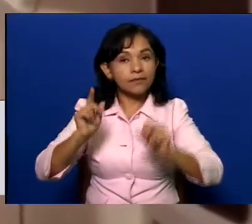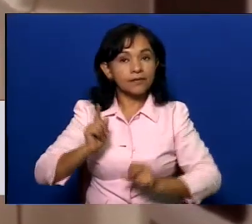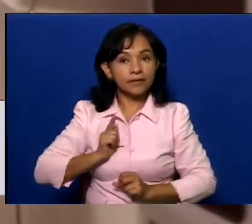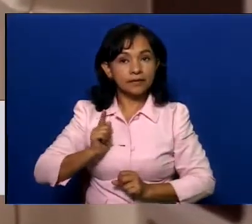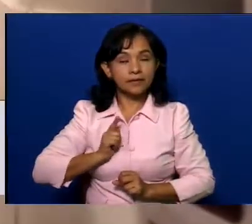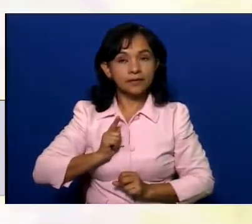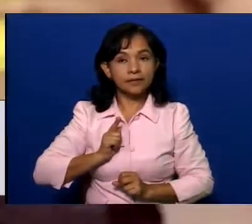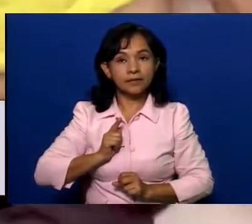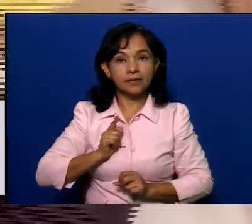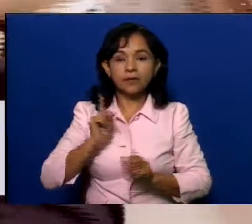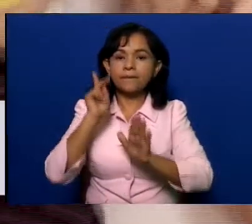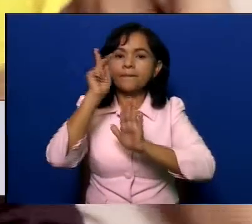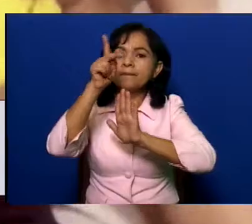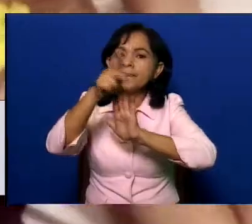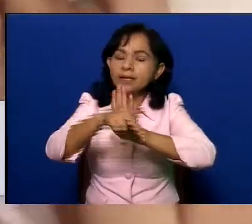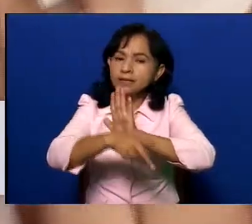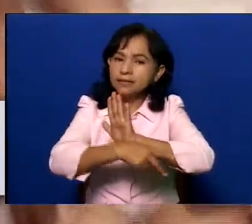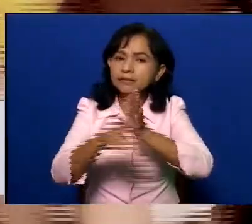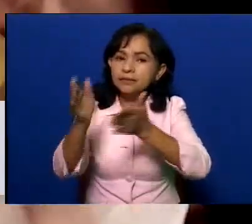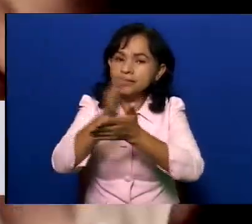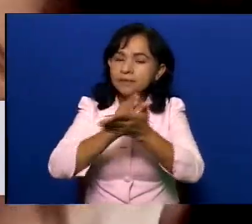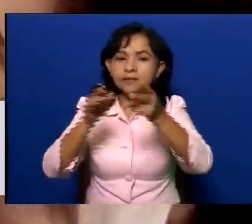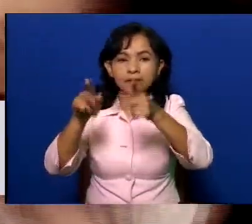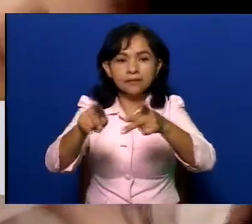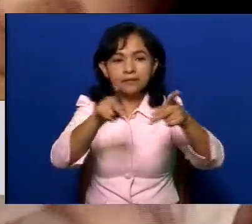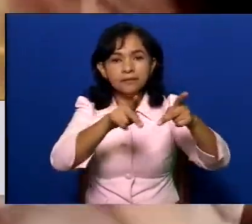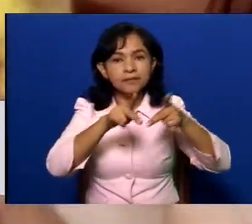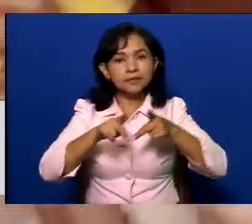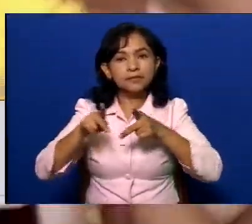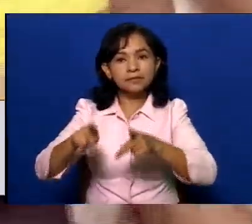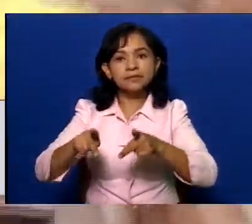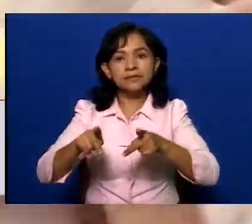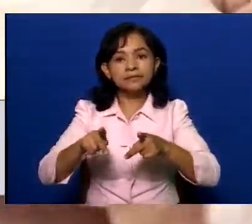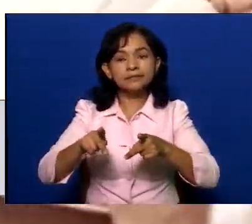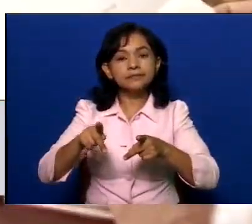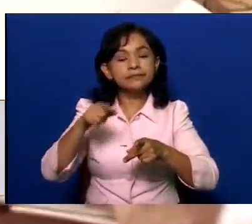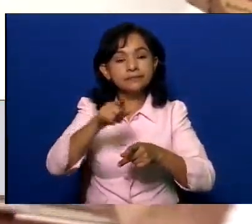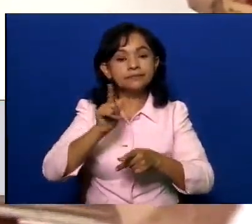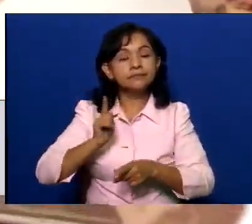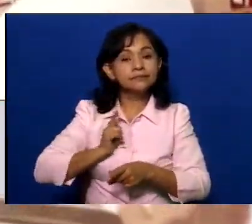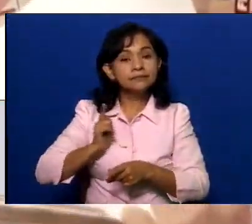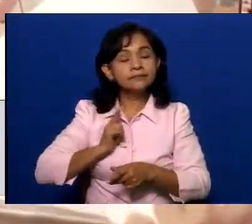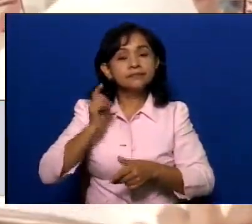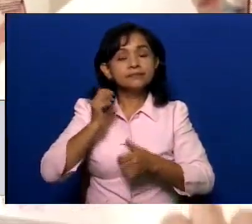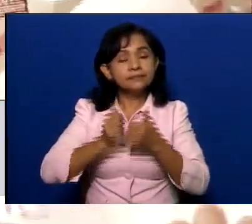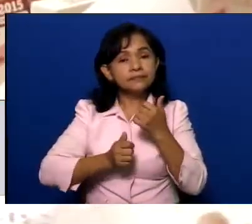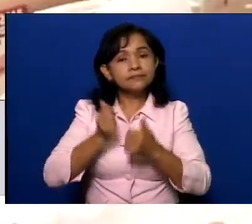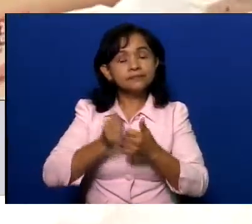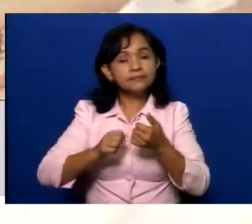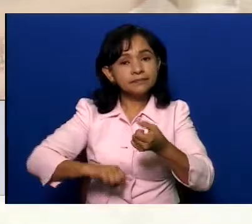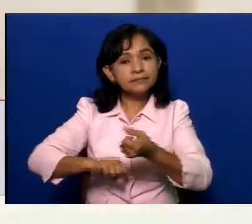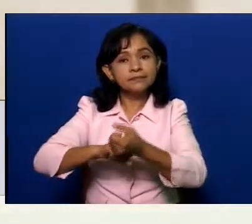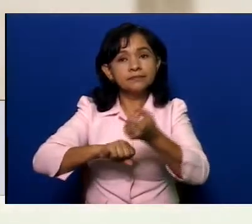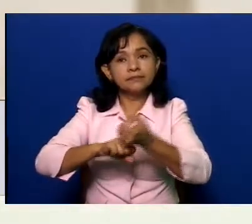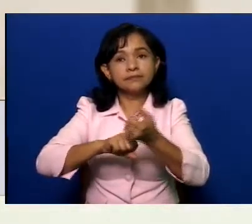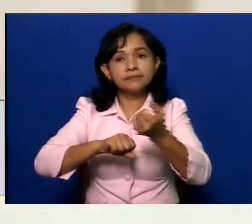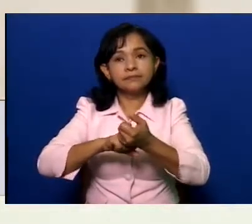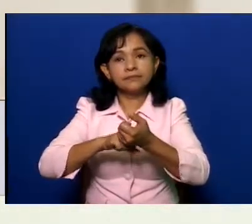hacemos énfasis en la promoción de la salud, y en la promoción de la salud tenemos que ver aspectos muy importantes, la parte